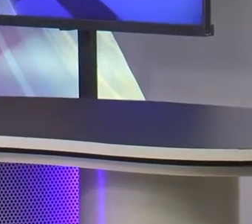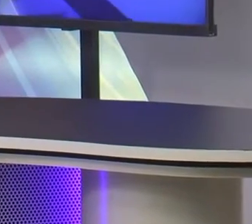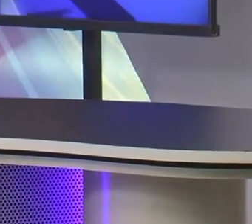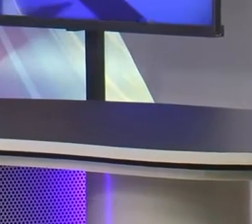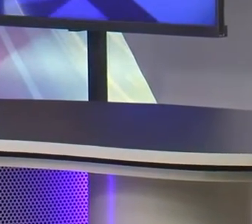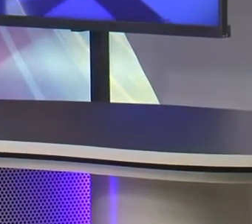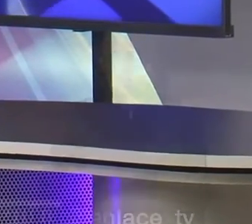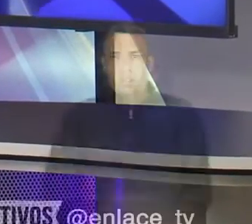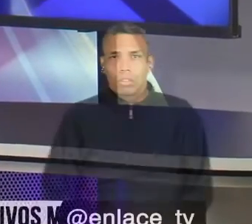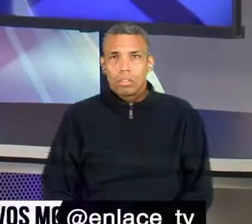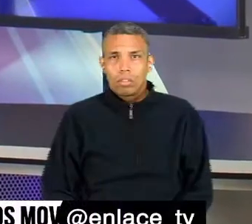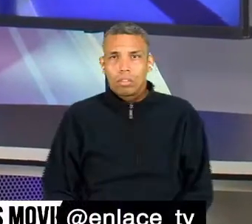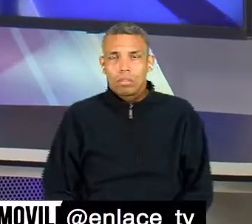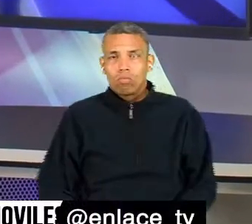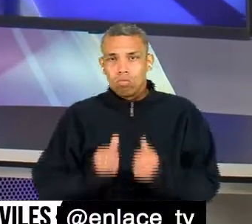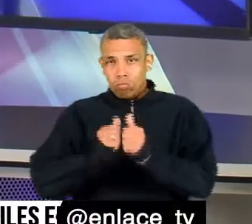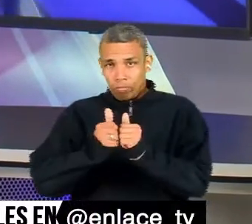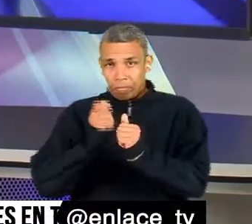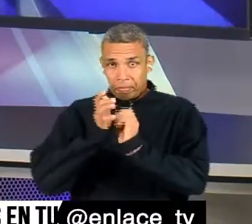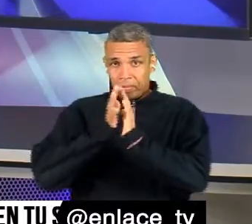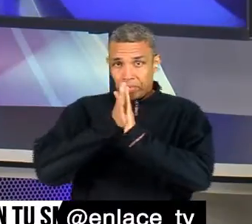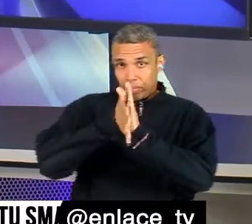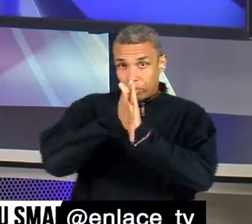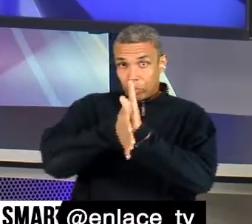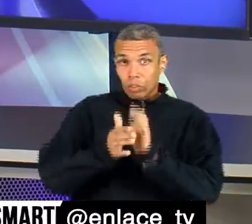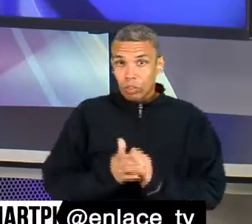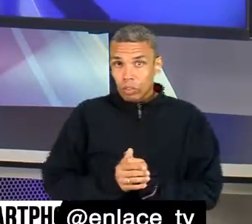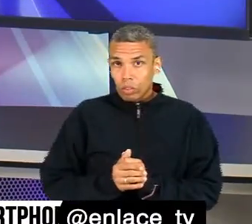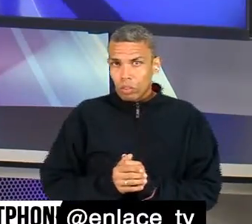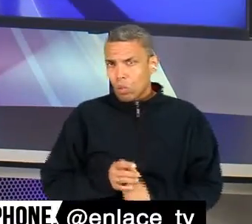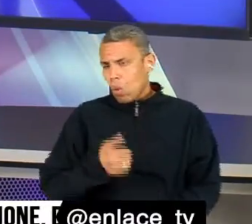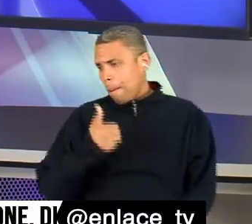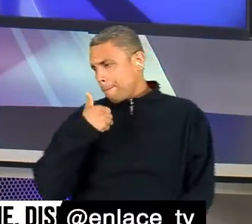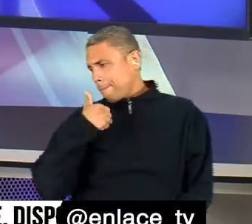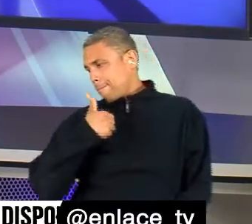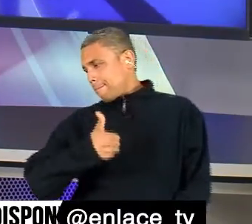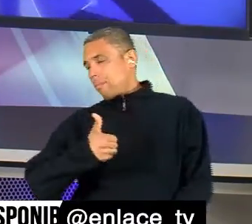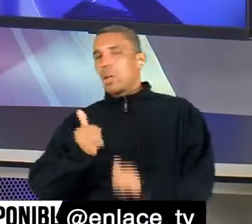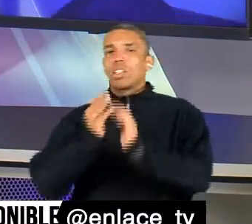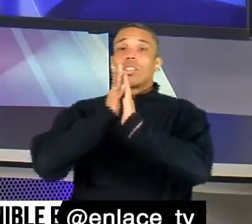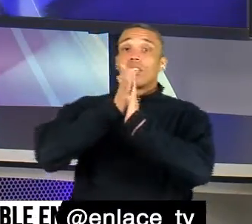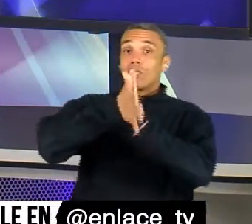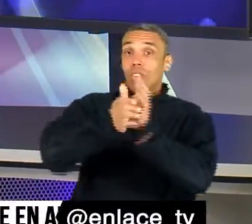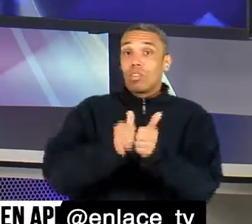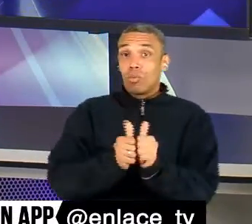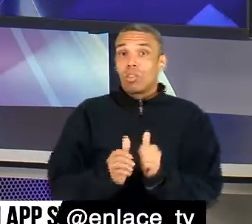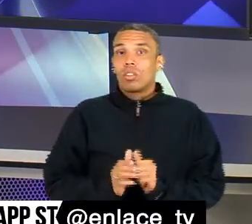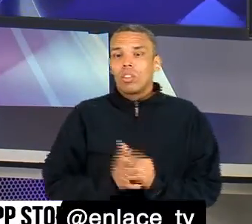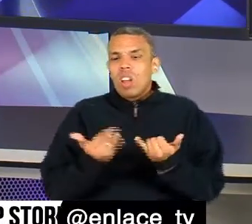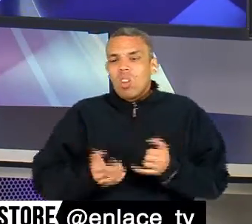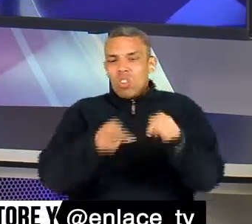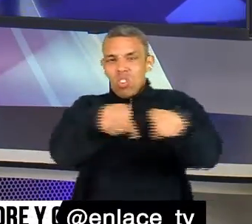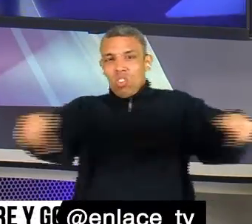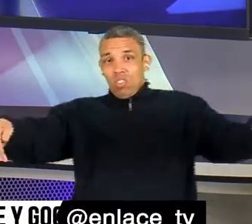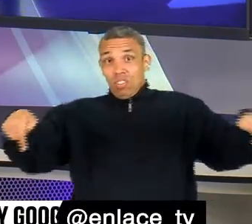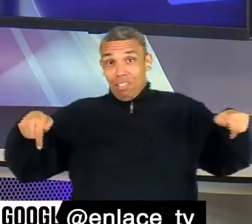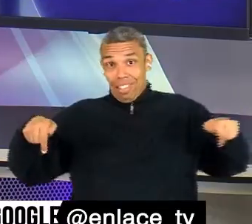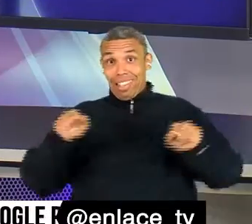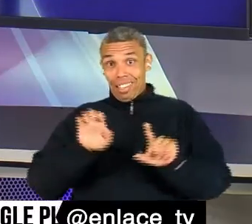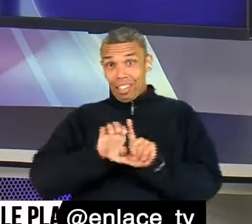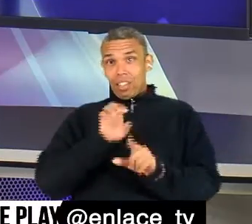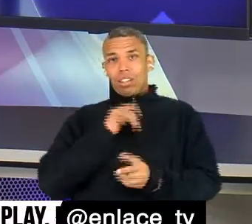Continuamos con la información deportiva en Enlace Noticias y para ustedes tenemos muy buena información a esta hora, pues se encuentra en nuestro set de Enlace